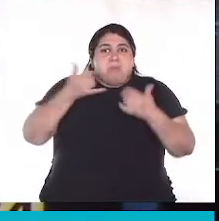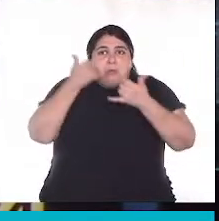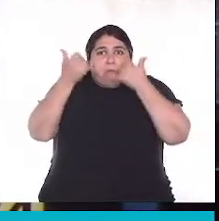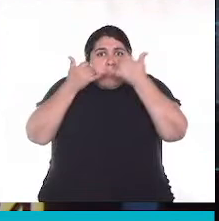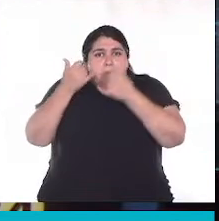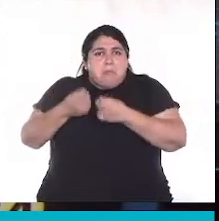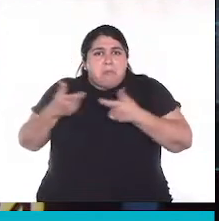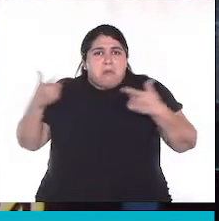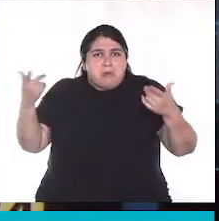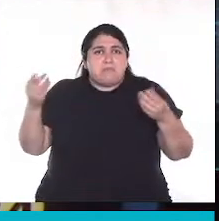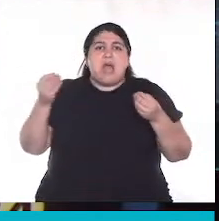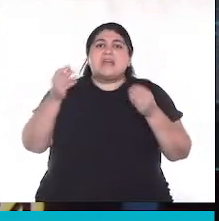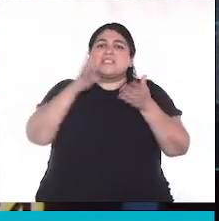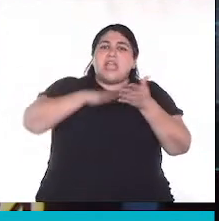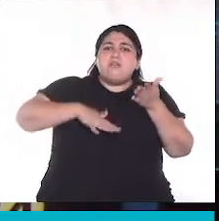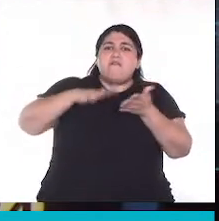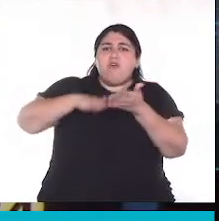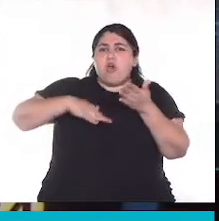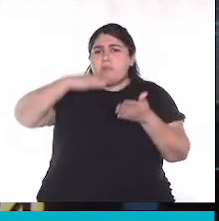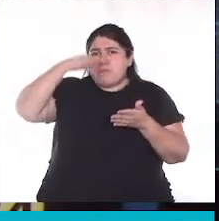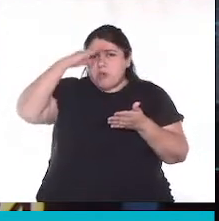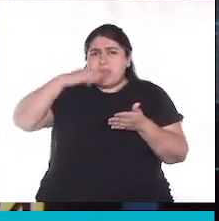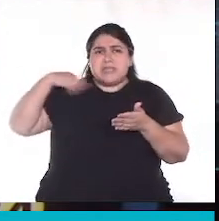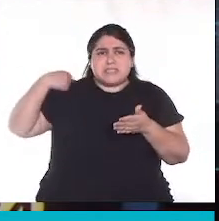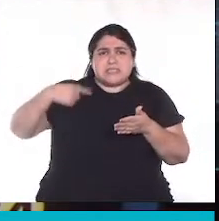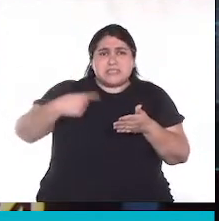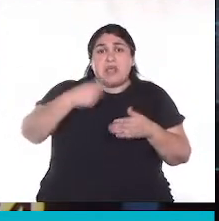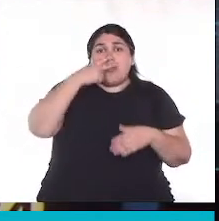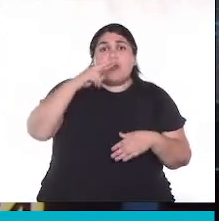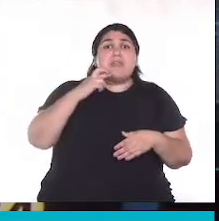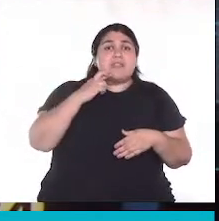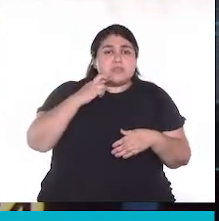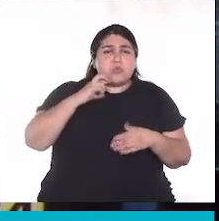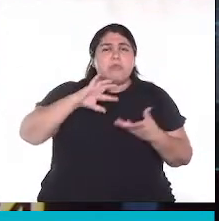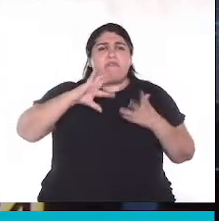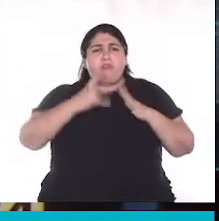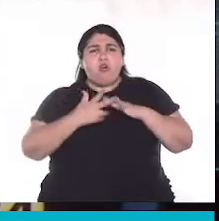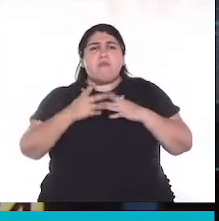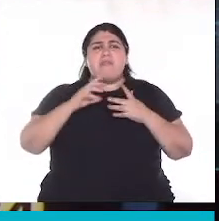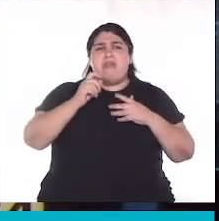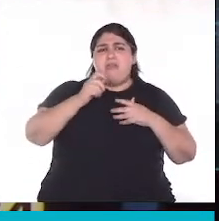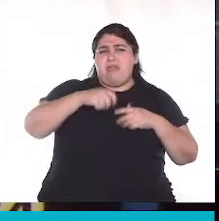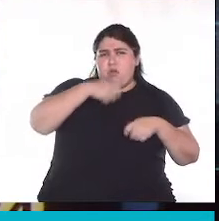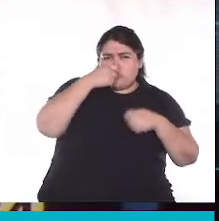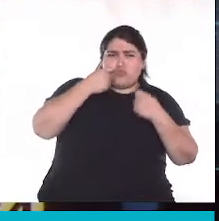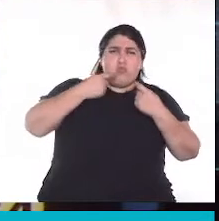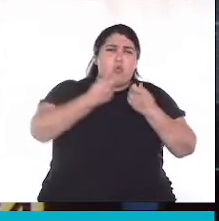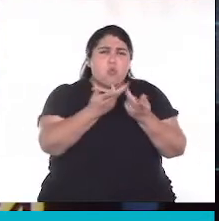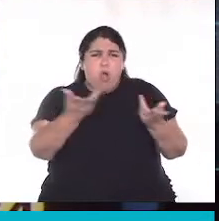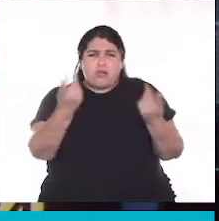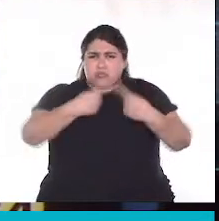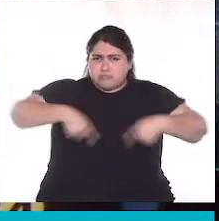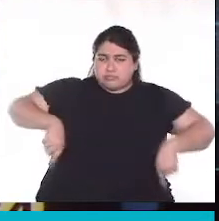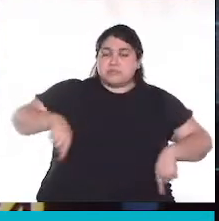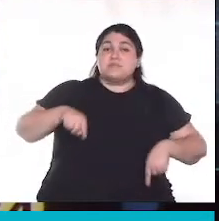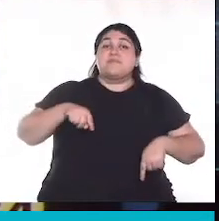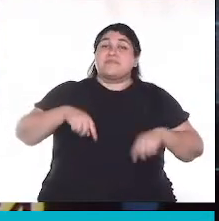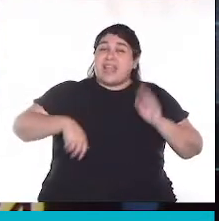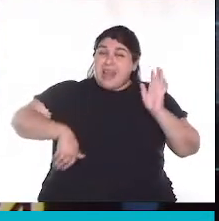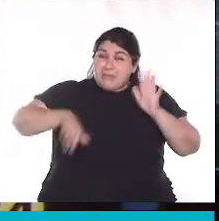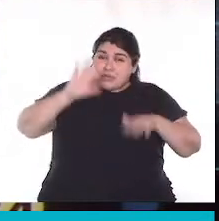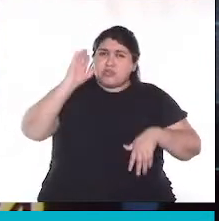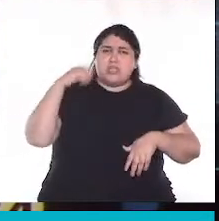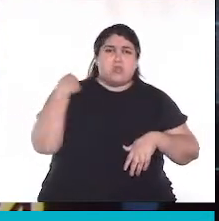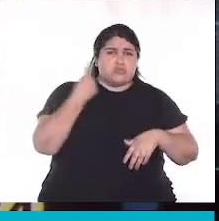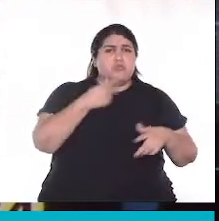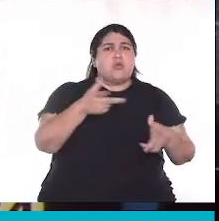los informes periódicos que había hasta el 2019 sobre la modalidad de consumo. Y mucho, mucho hemos hablado